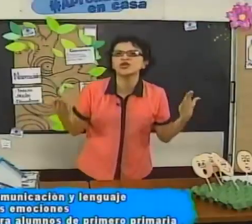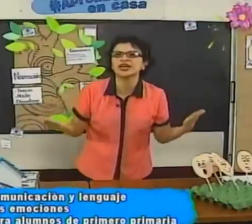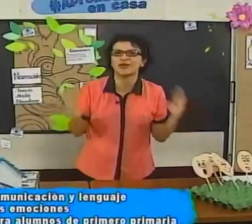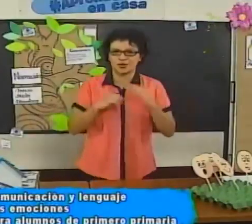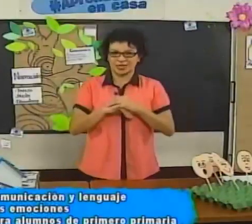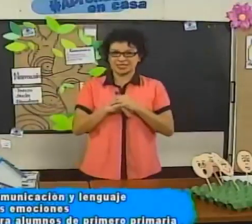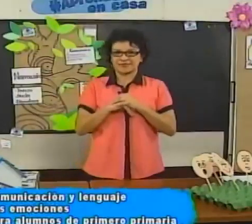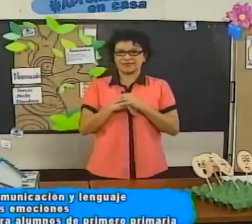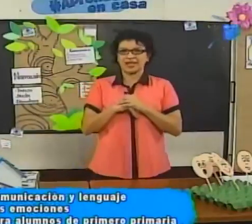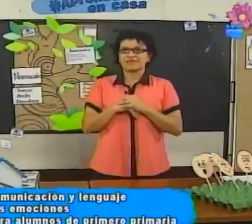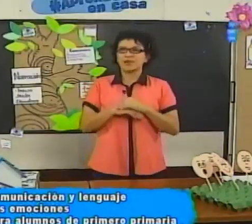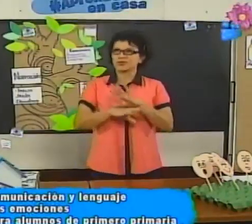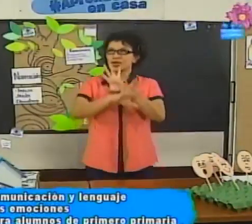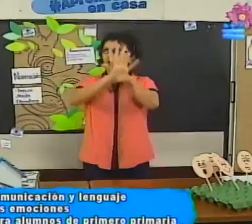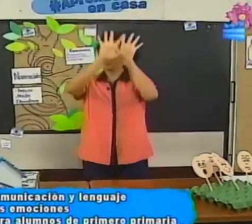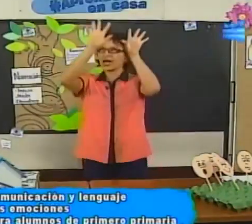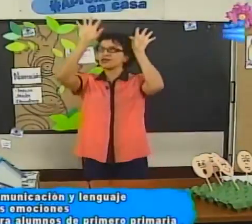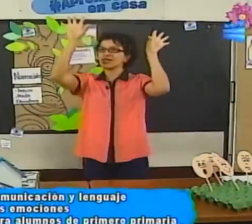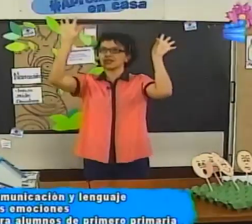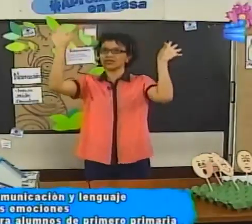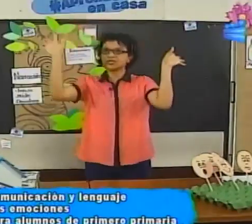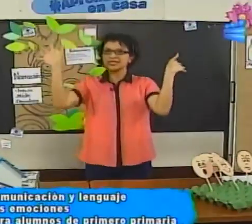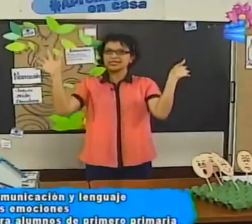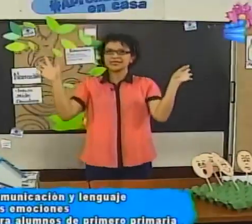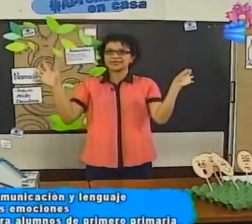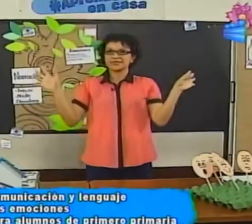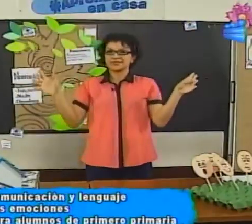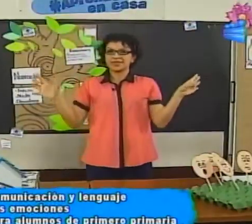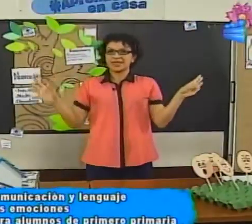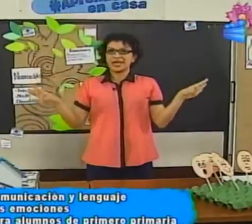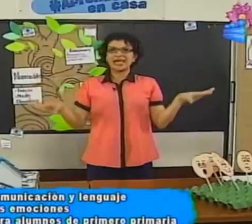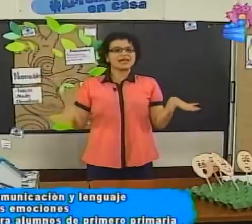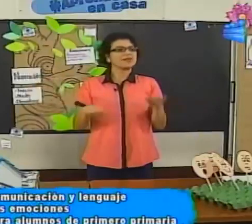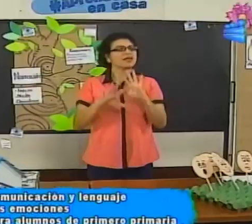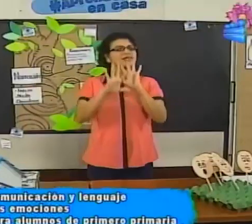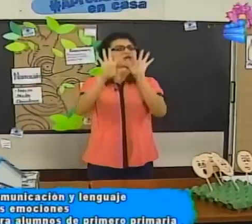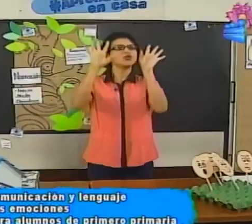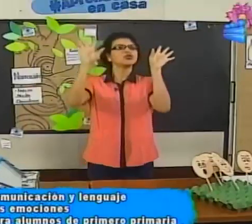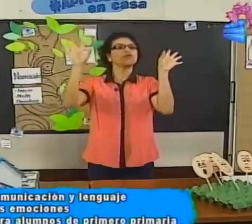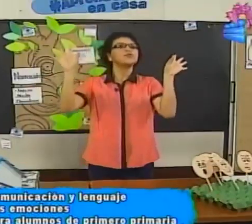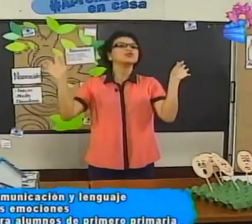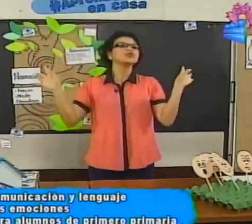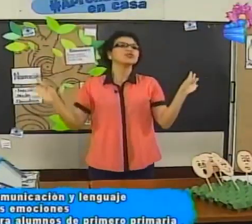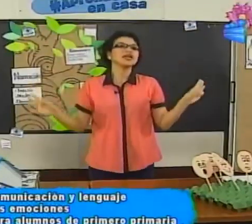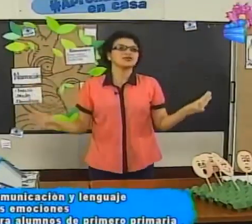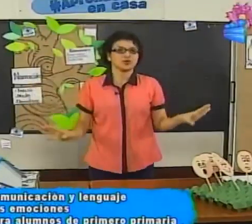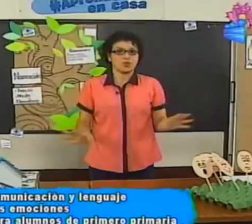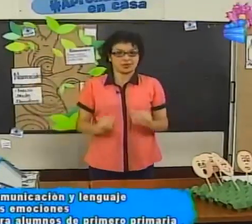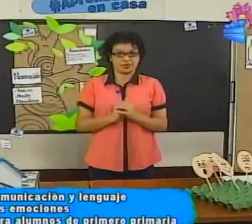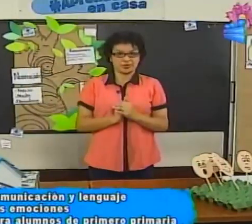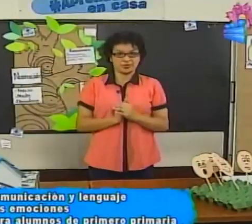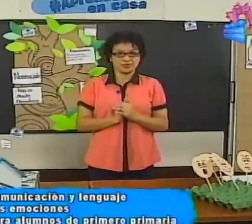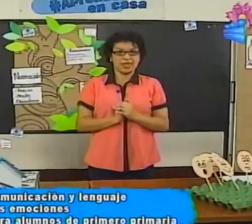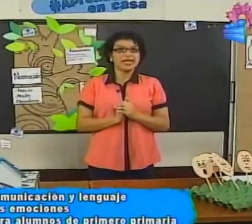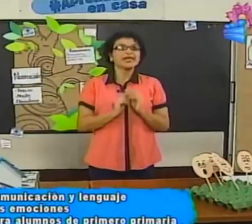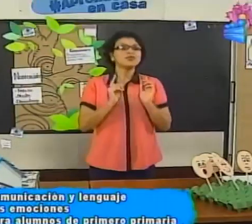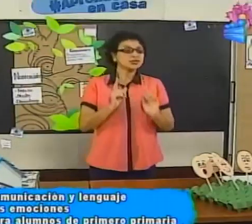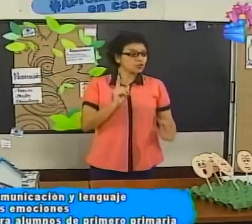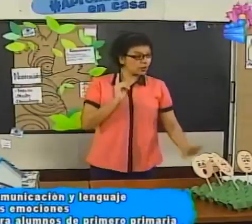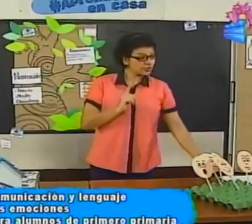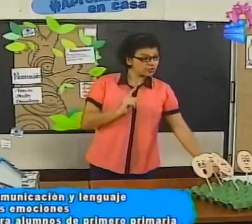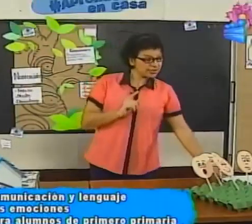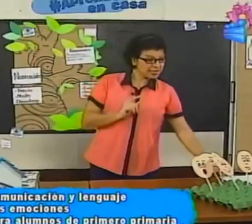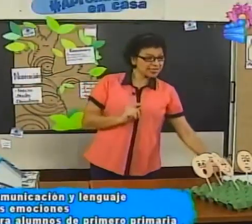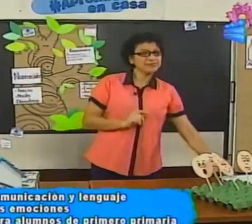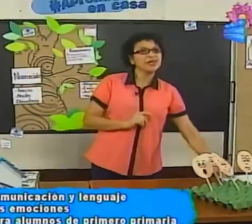monstruo de colores. Vamos a colocarnos entonces en el maravilloso mundo de los cuentos. Y